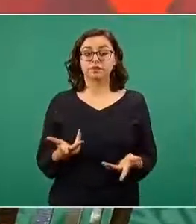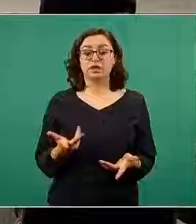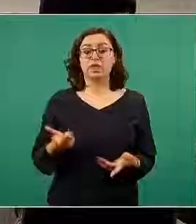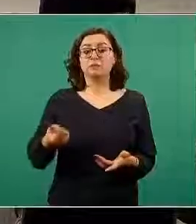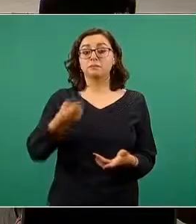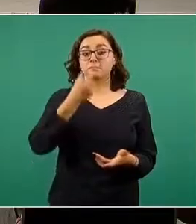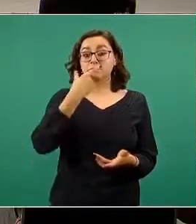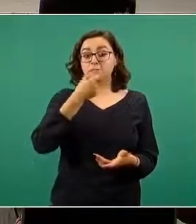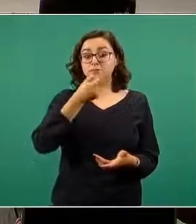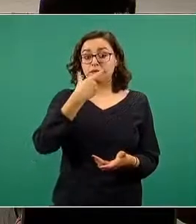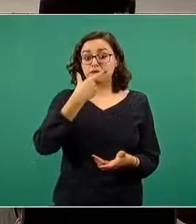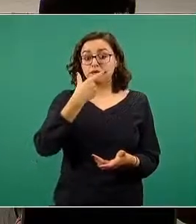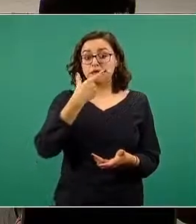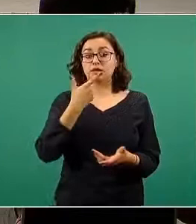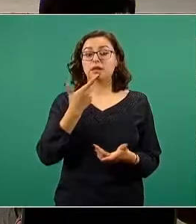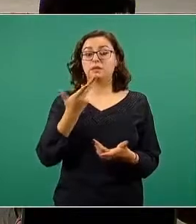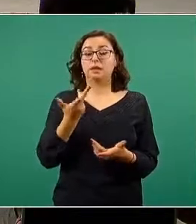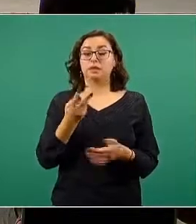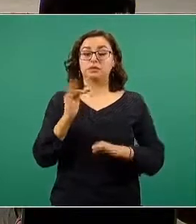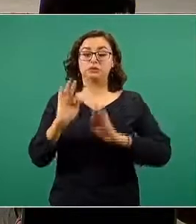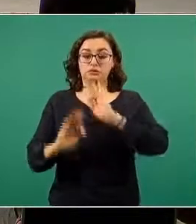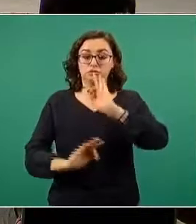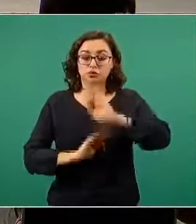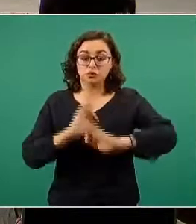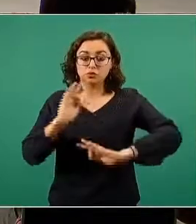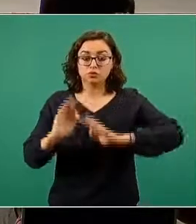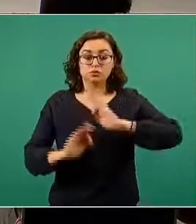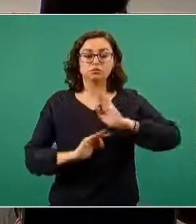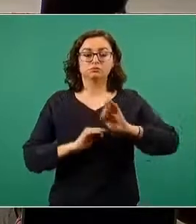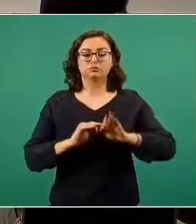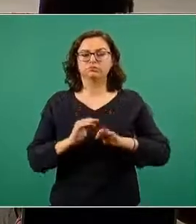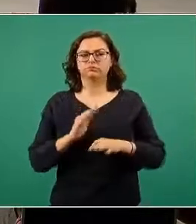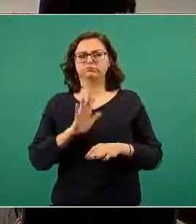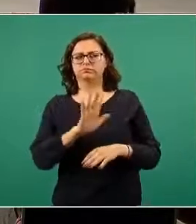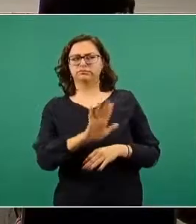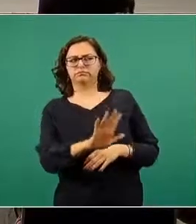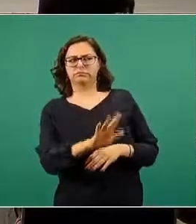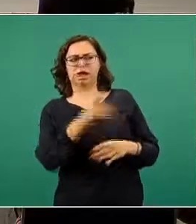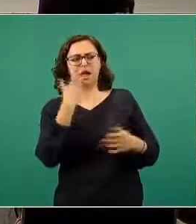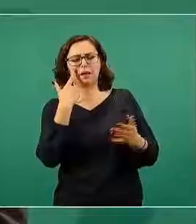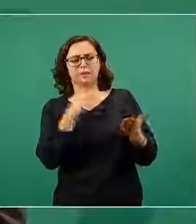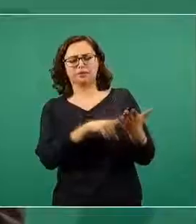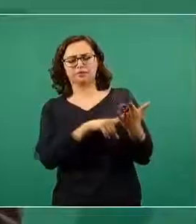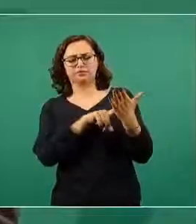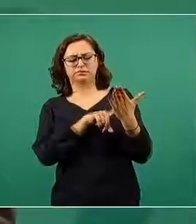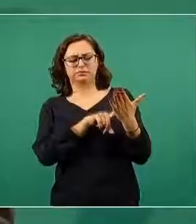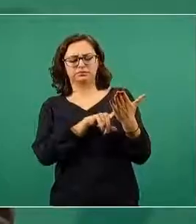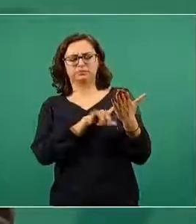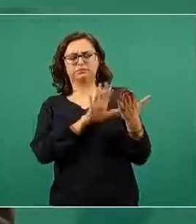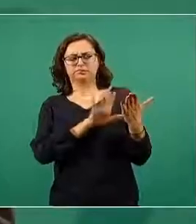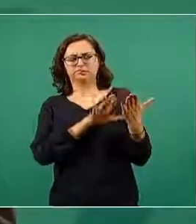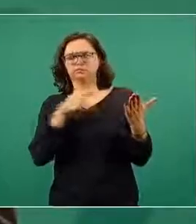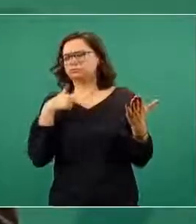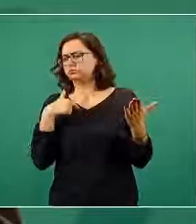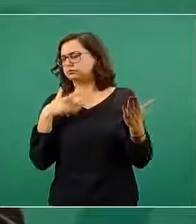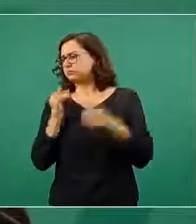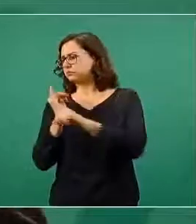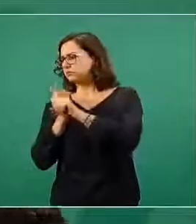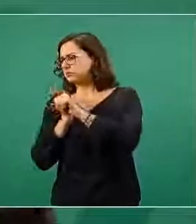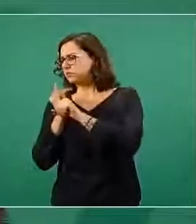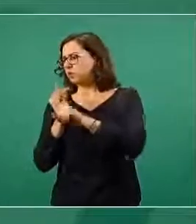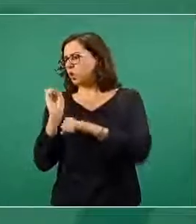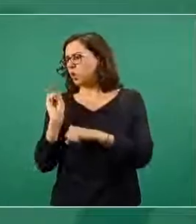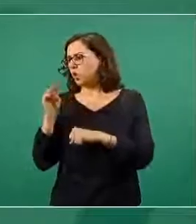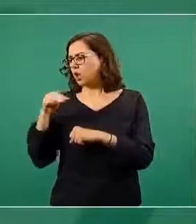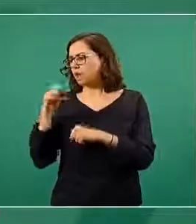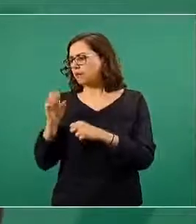que potencialmente se ofrezcan, mejor busque la información en los sitios correctos, Organización Mundial de la